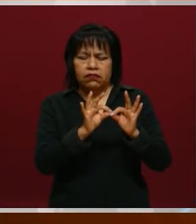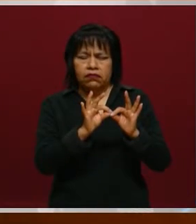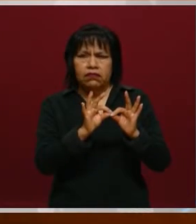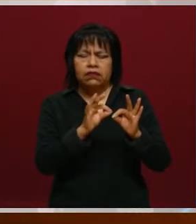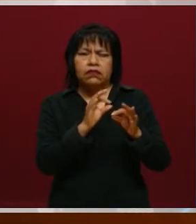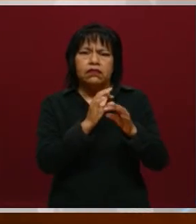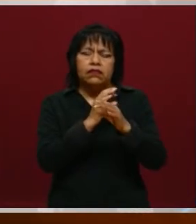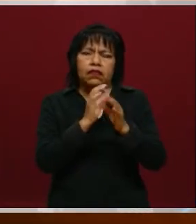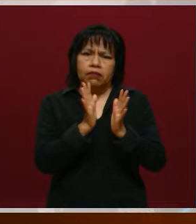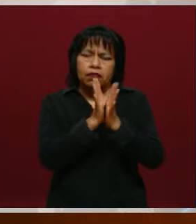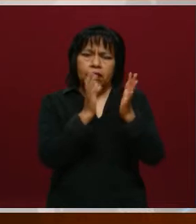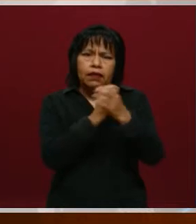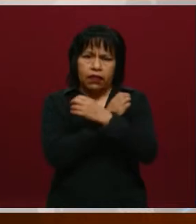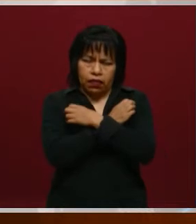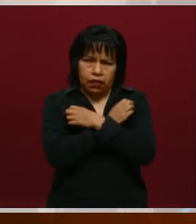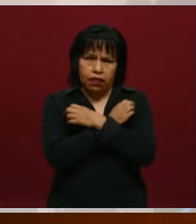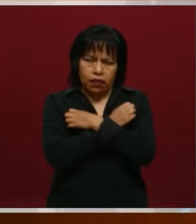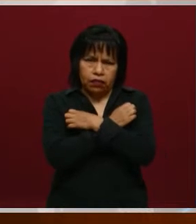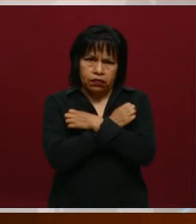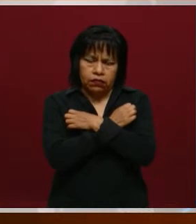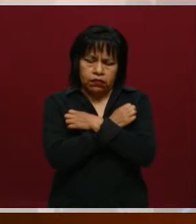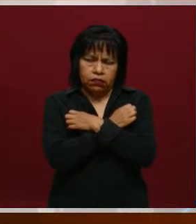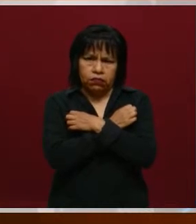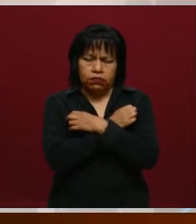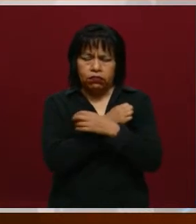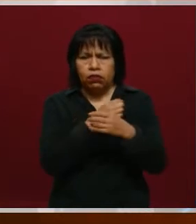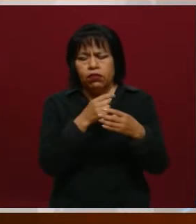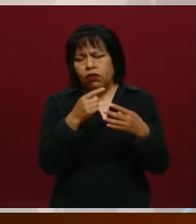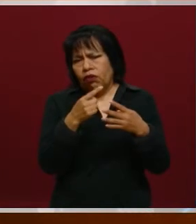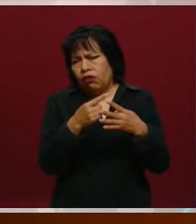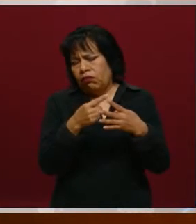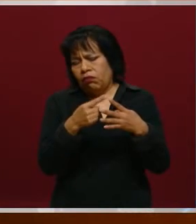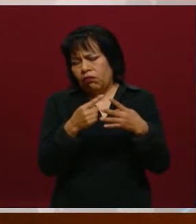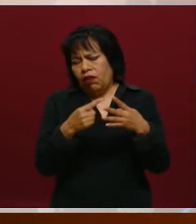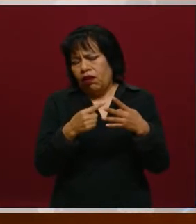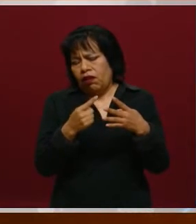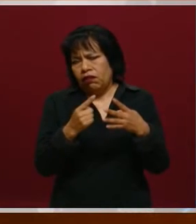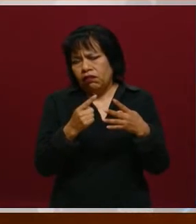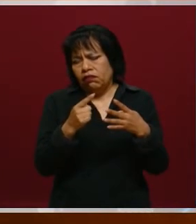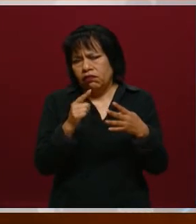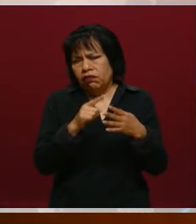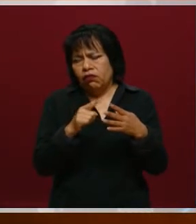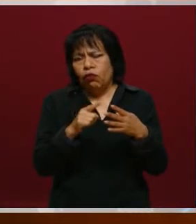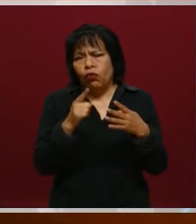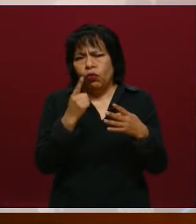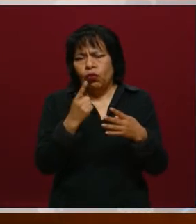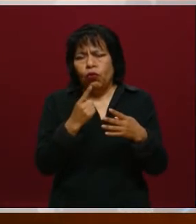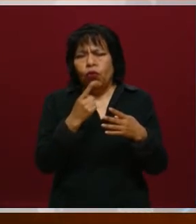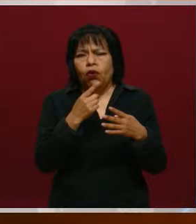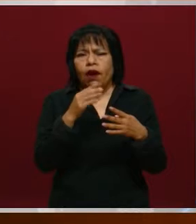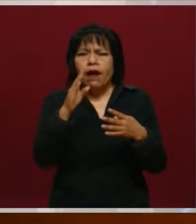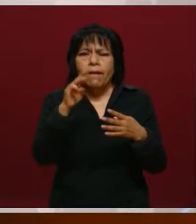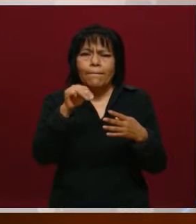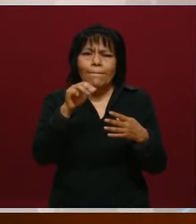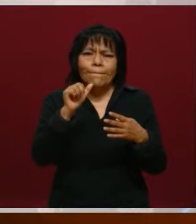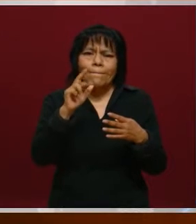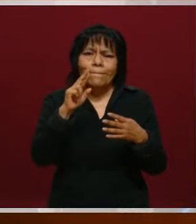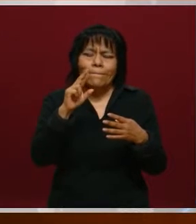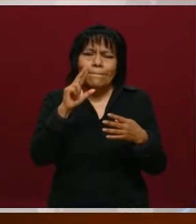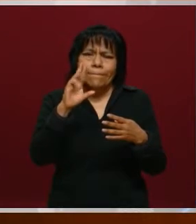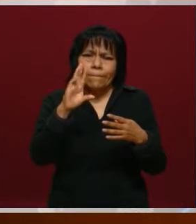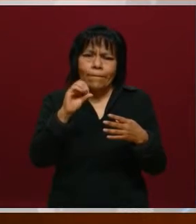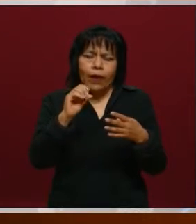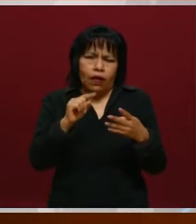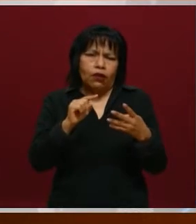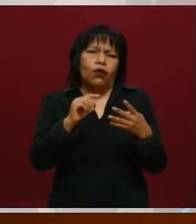como son el subsecretario de educación básica federal marcos bucio la doctora que termina